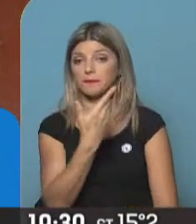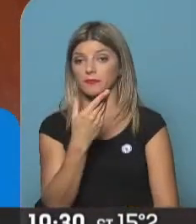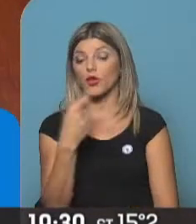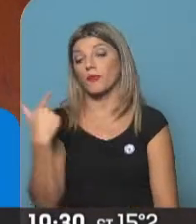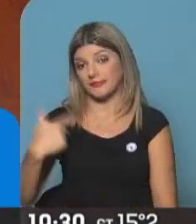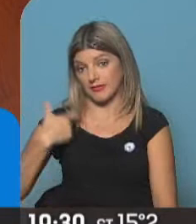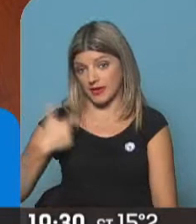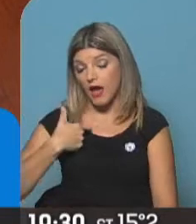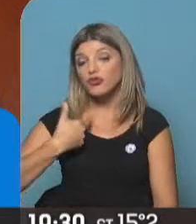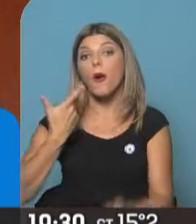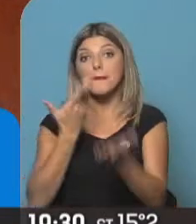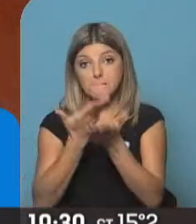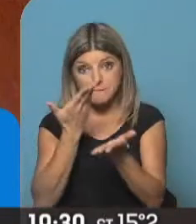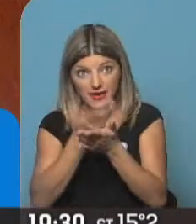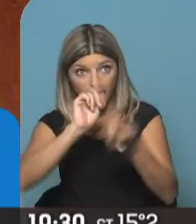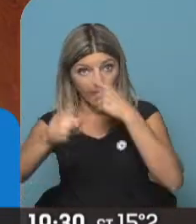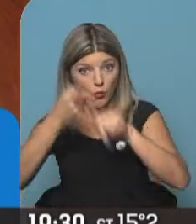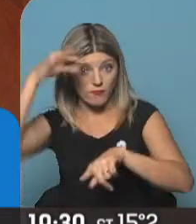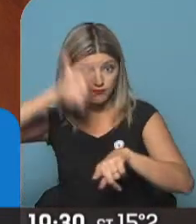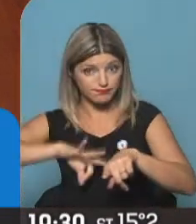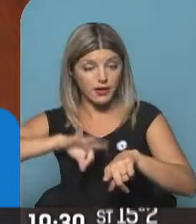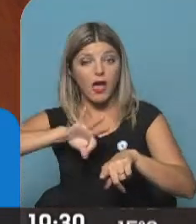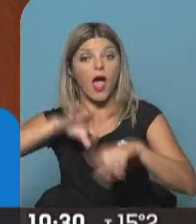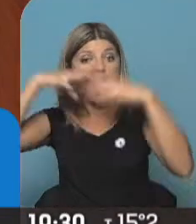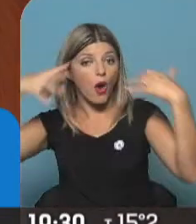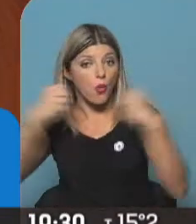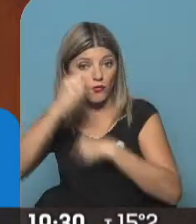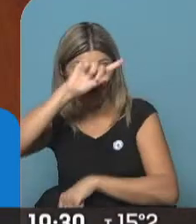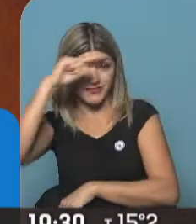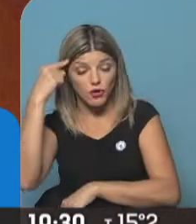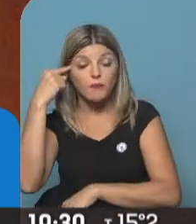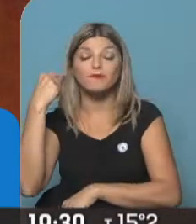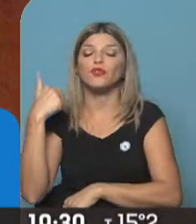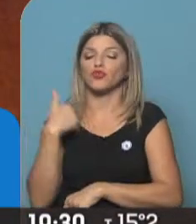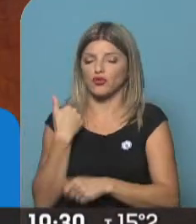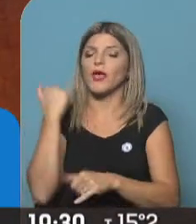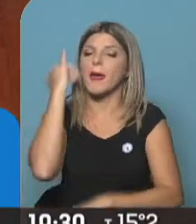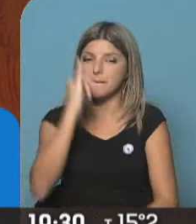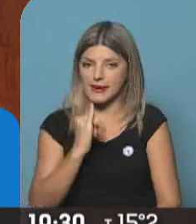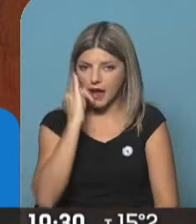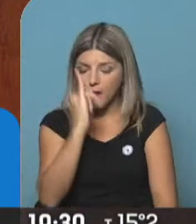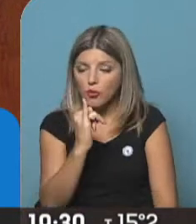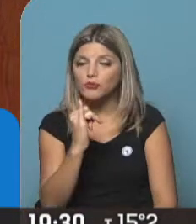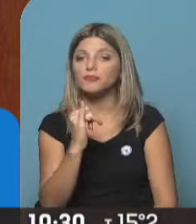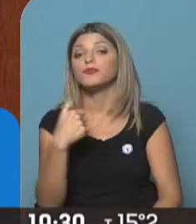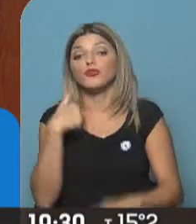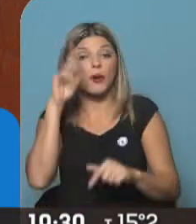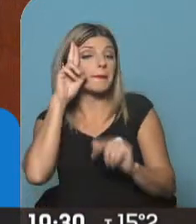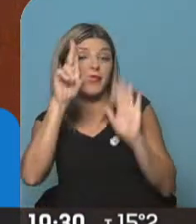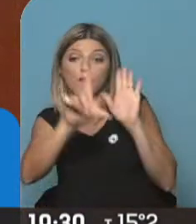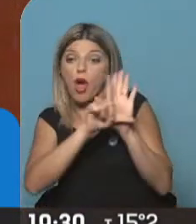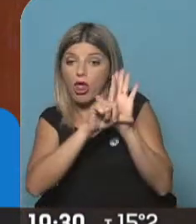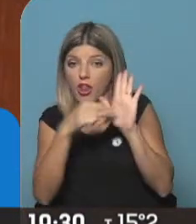los sindicatos de la reapertura de esa instancia nosotros les hemos dicho que generamos la instancia que marcaba la ley hemos